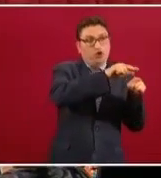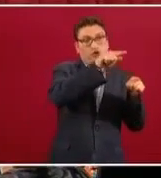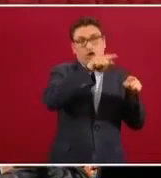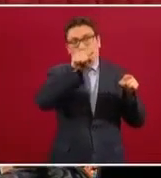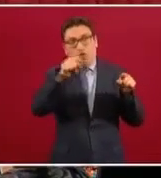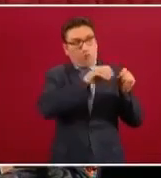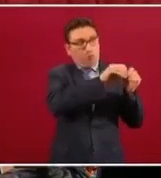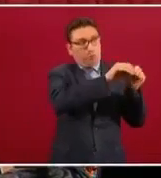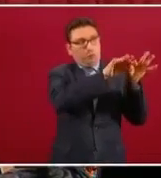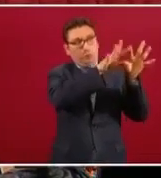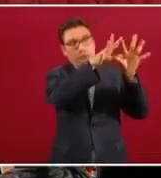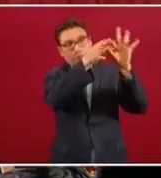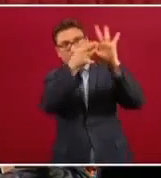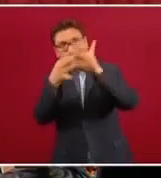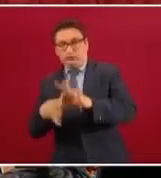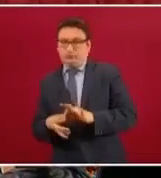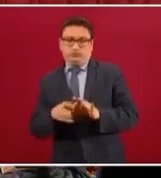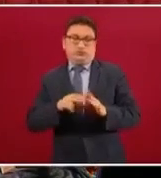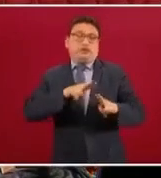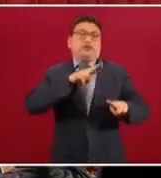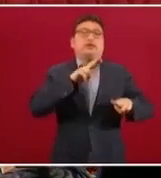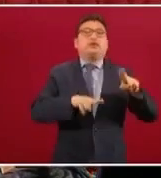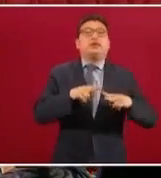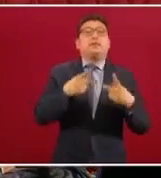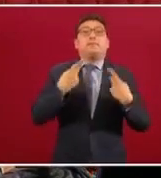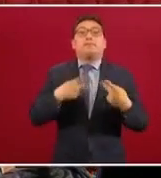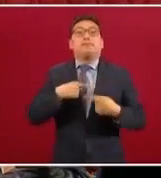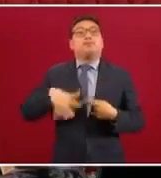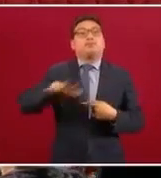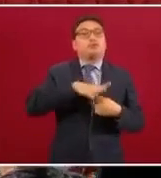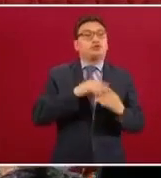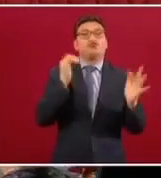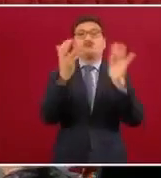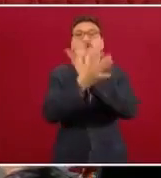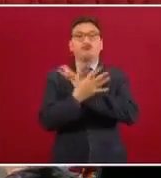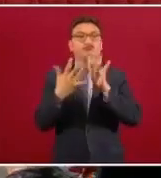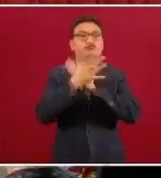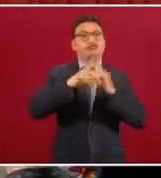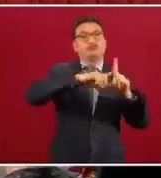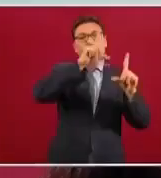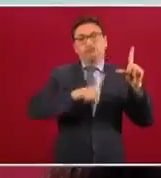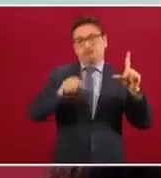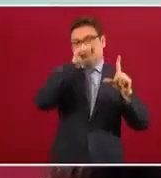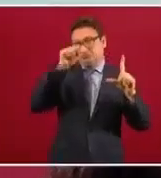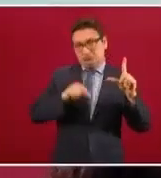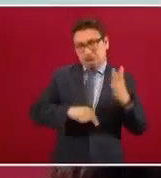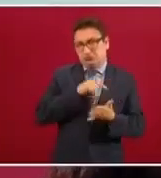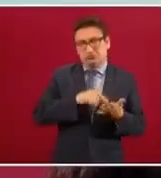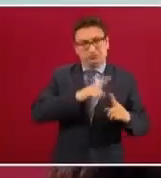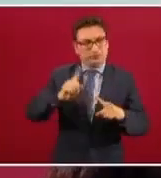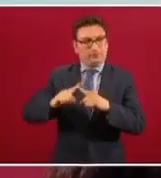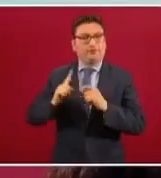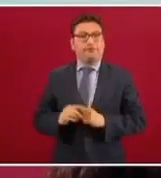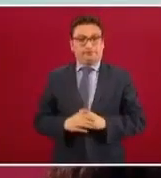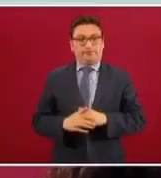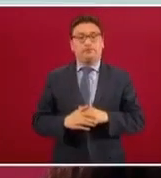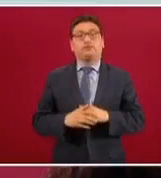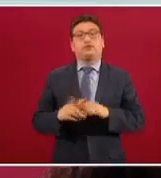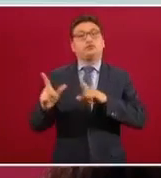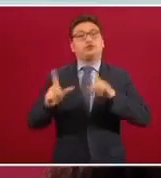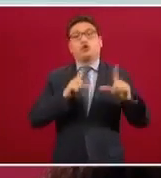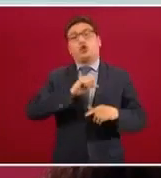ver con la movilidad de las personas entre las distintas regiones del país. La siguiente y casi